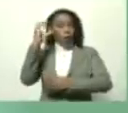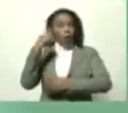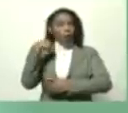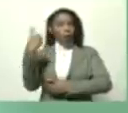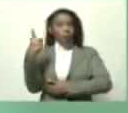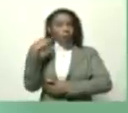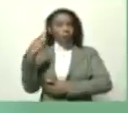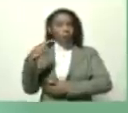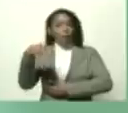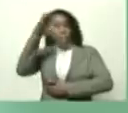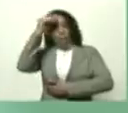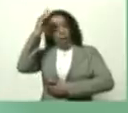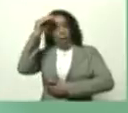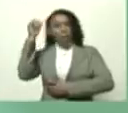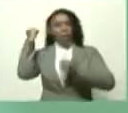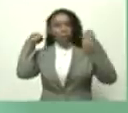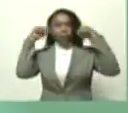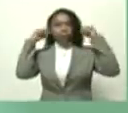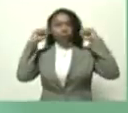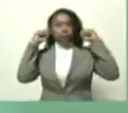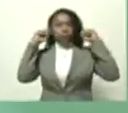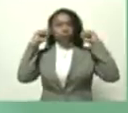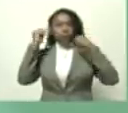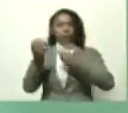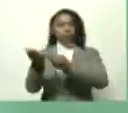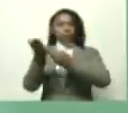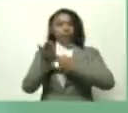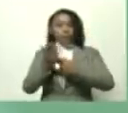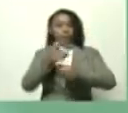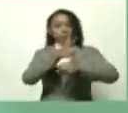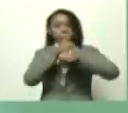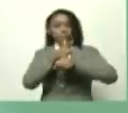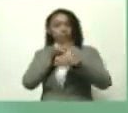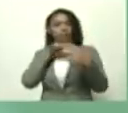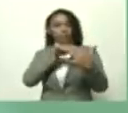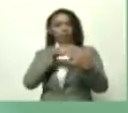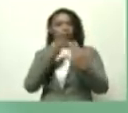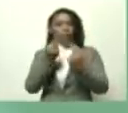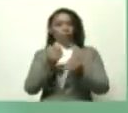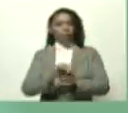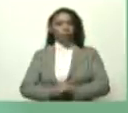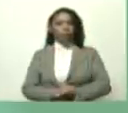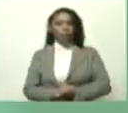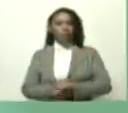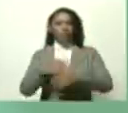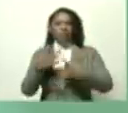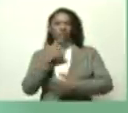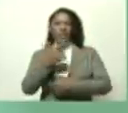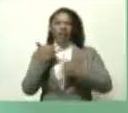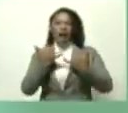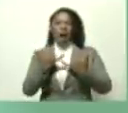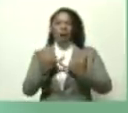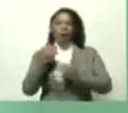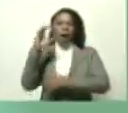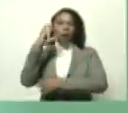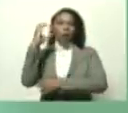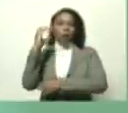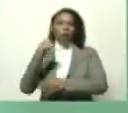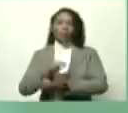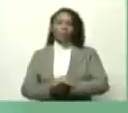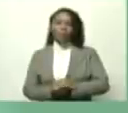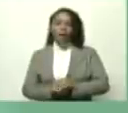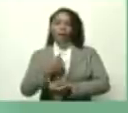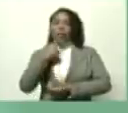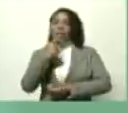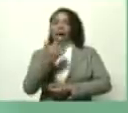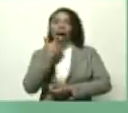recibir entrenamiento y para recibir armas de guerra y dinero. ¿Qué va a decir Colombia ahora? Diga